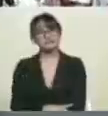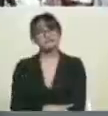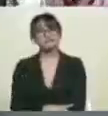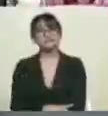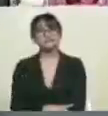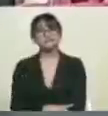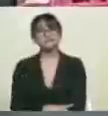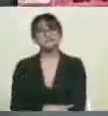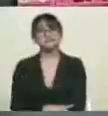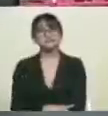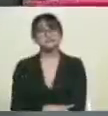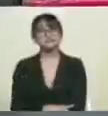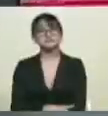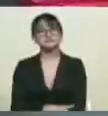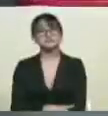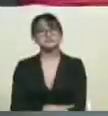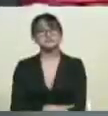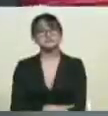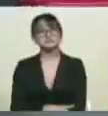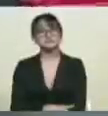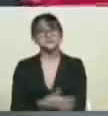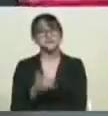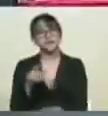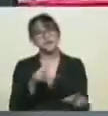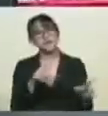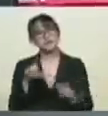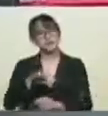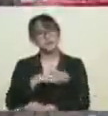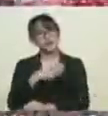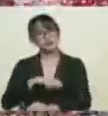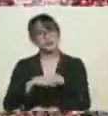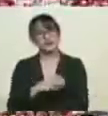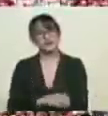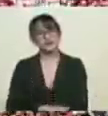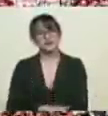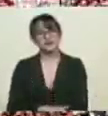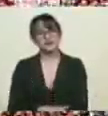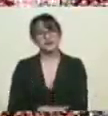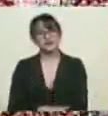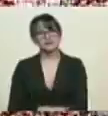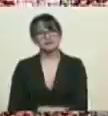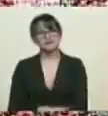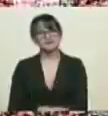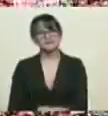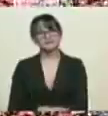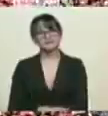Aquí están listos para cantar. ¿Ah?